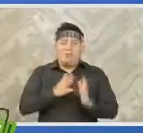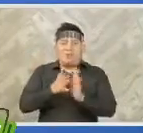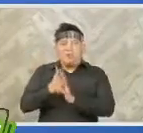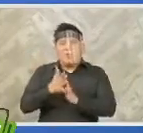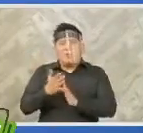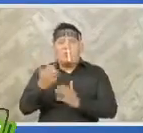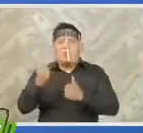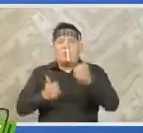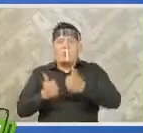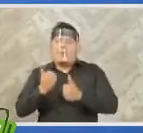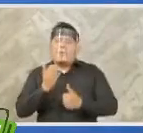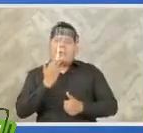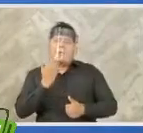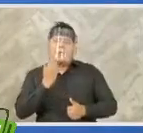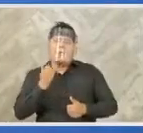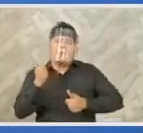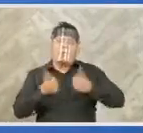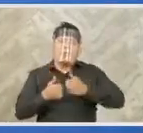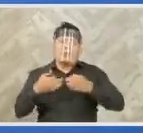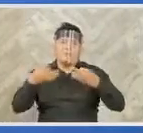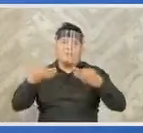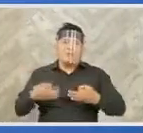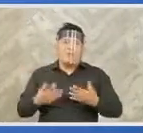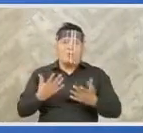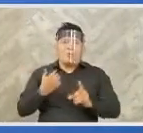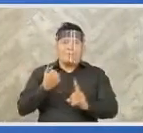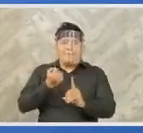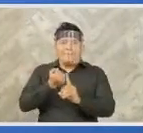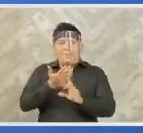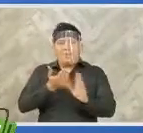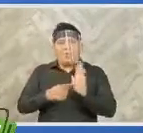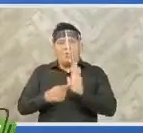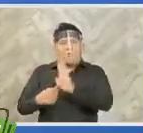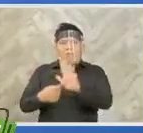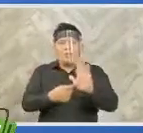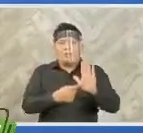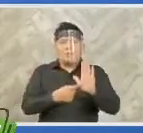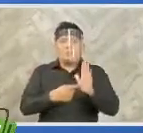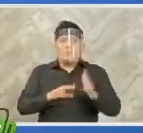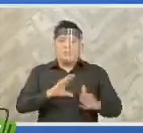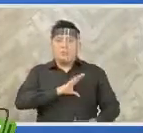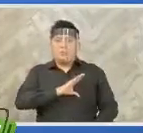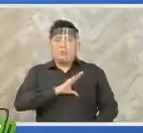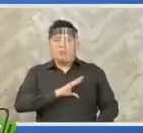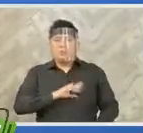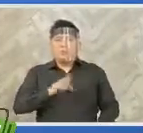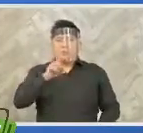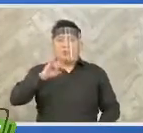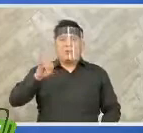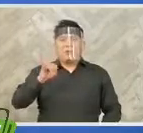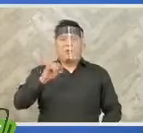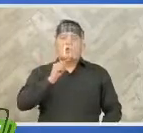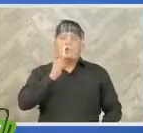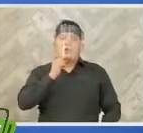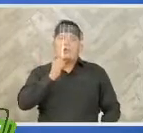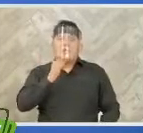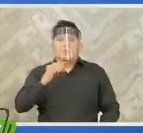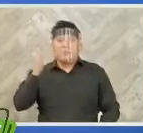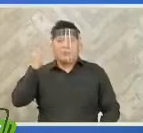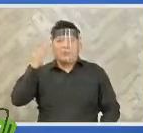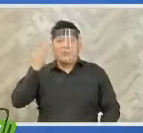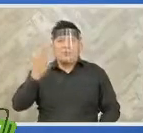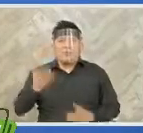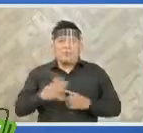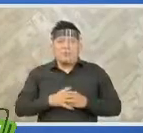ejemplos tangibles donde pudiésemos ver el impacto que tiene, como dice el alcalde Jairo Yáñez, enseñar a pescar y no dar